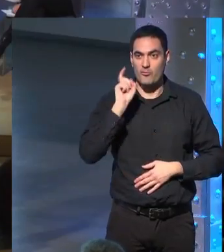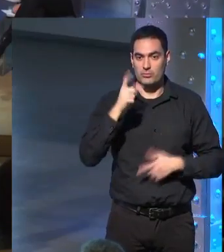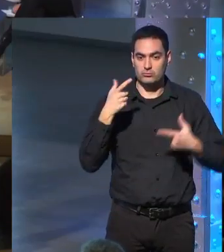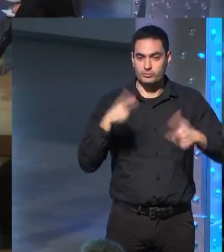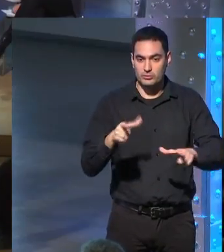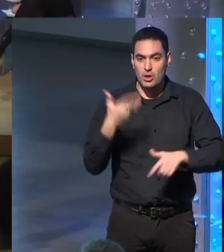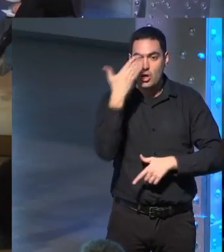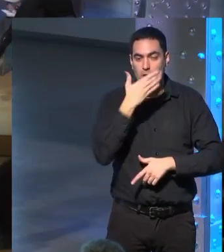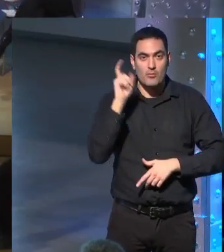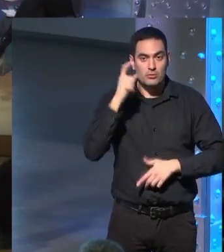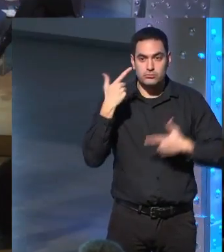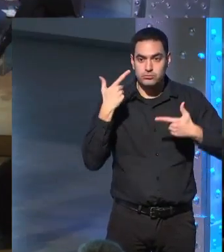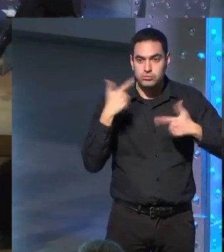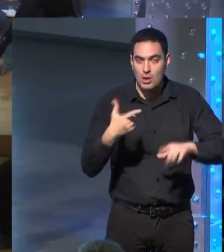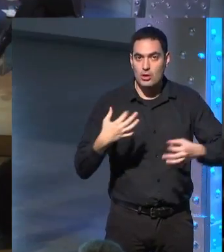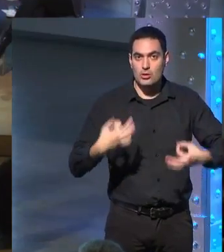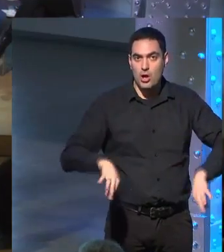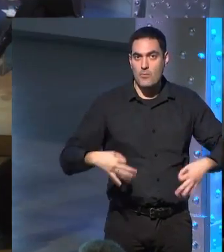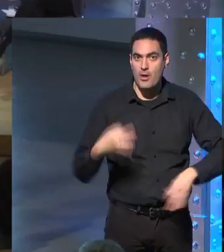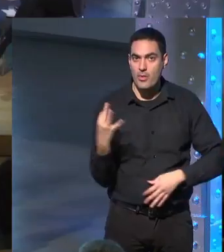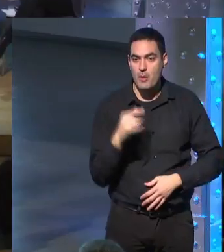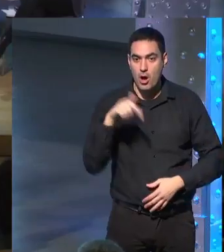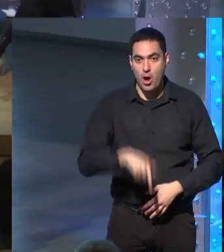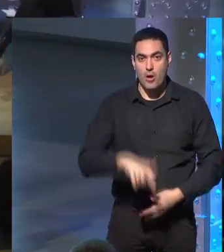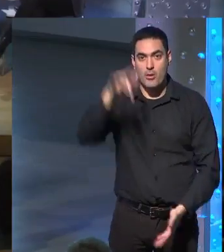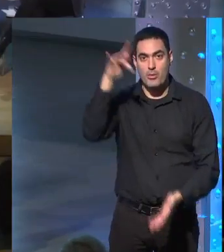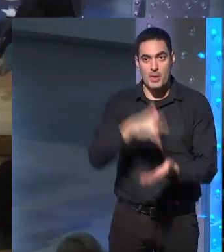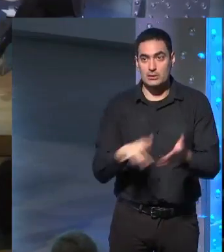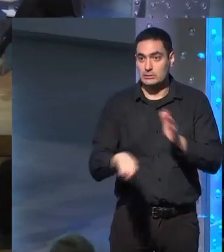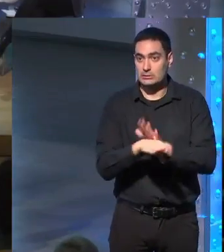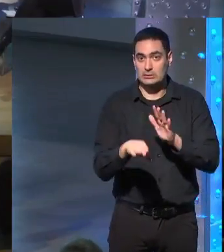en las escuelas de magisterio esto tendría que ser normal y, sin embargo, a día de hoy sigue sin serlo.